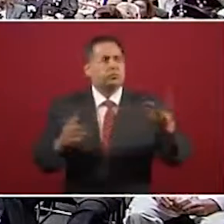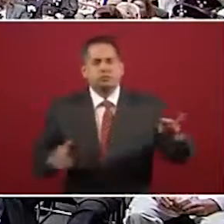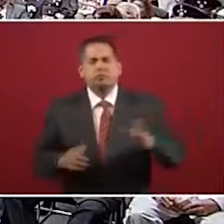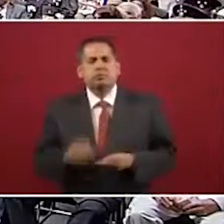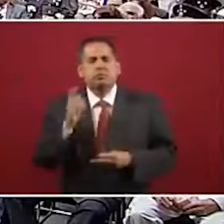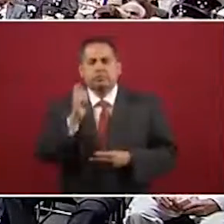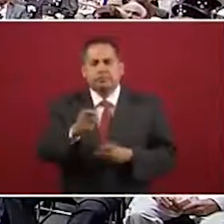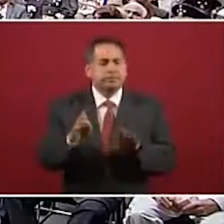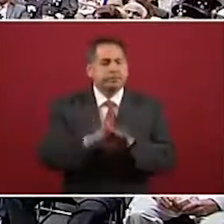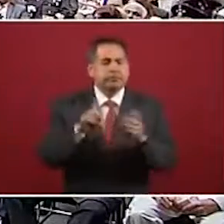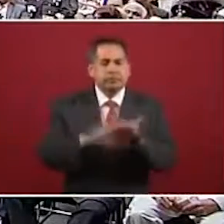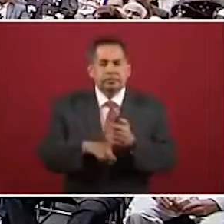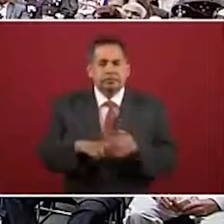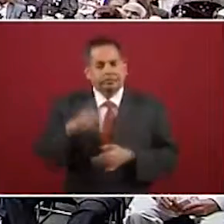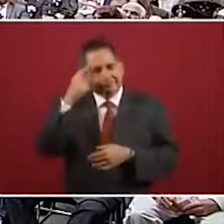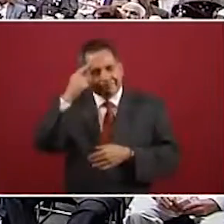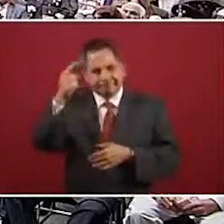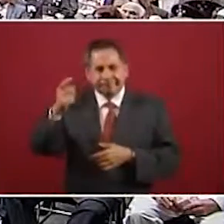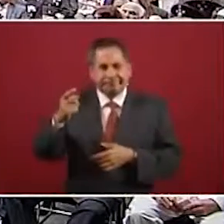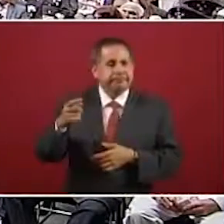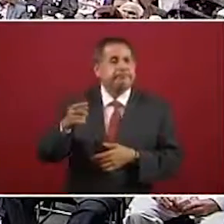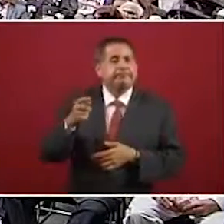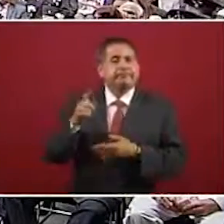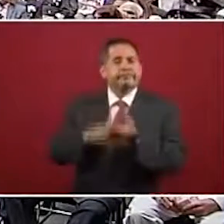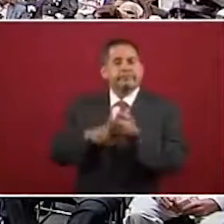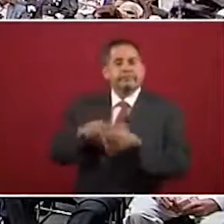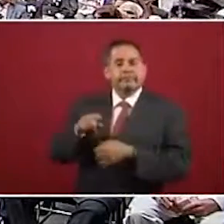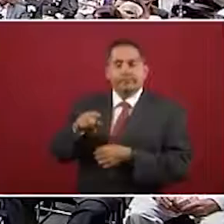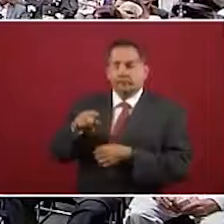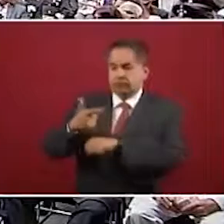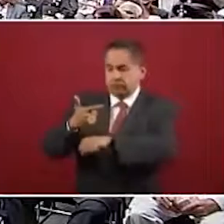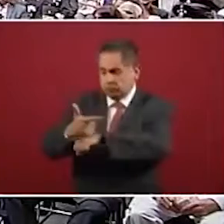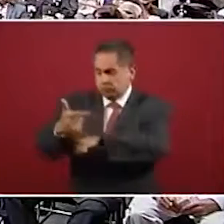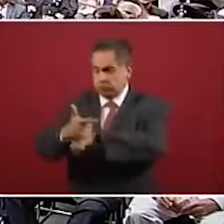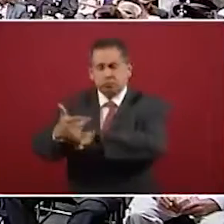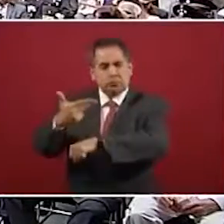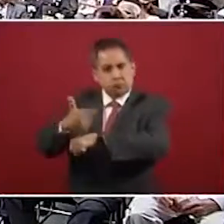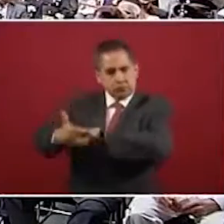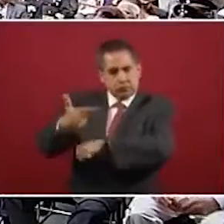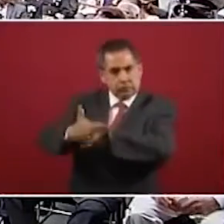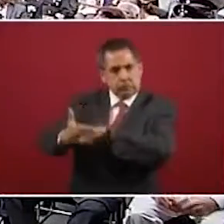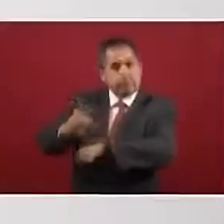antecesoras en meganoticias bernardo miel